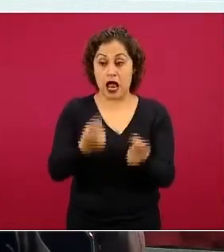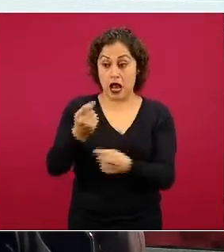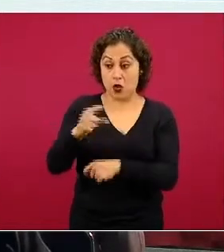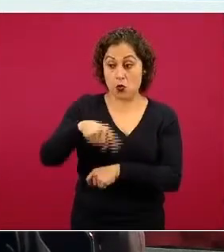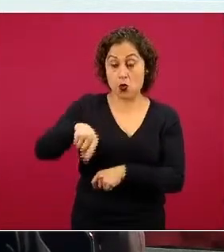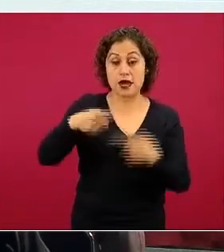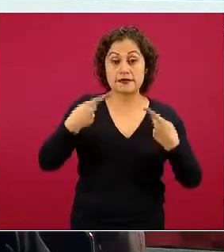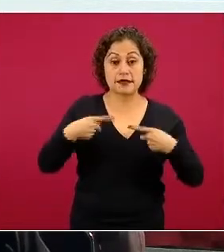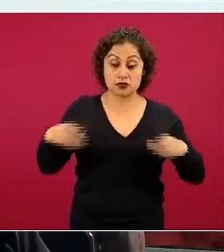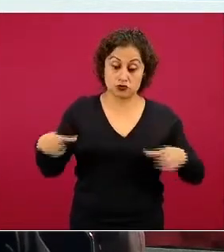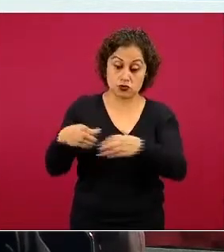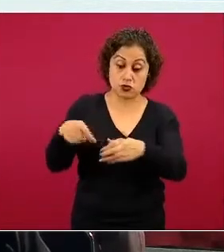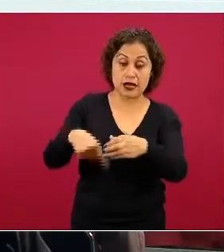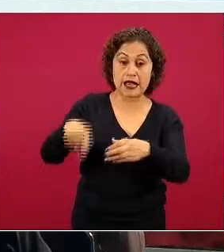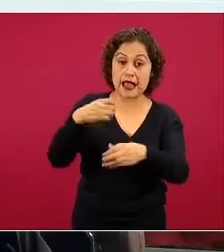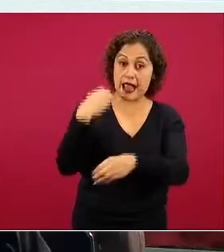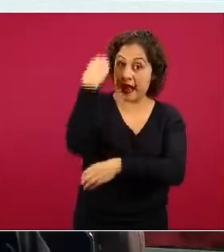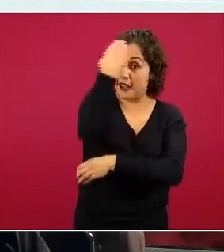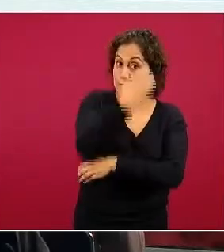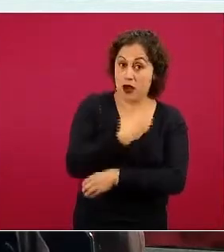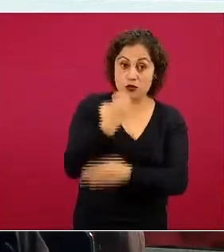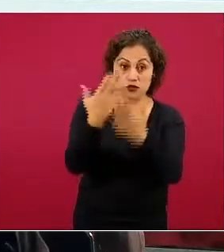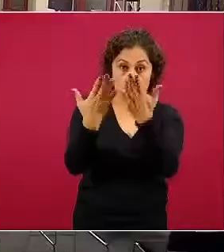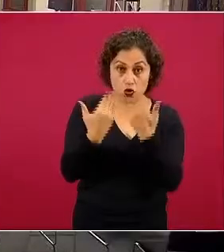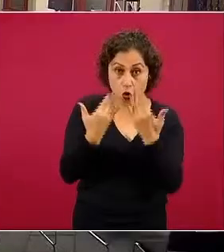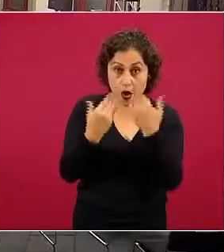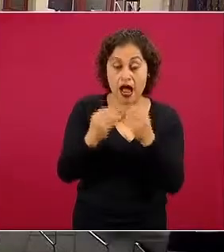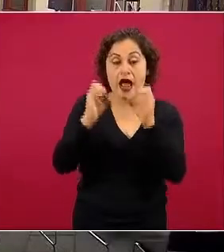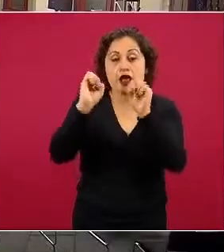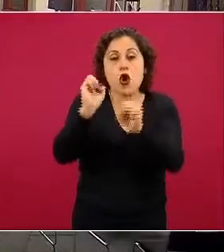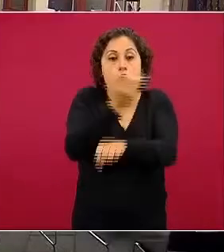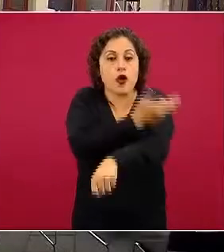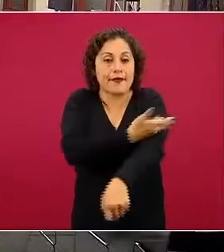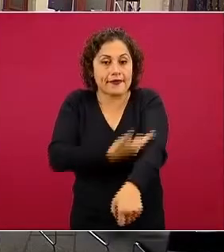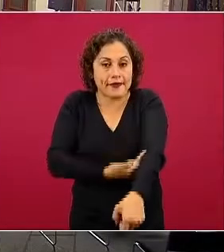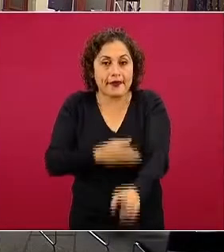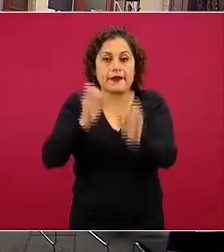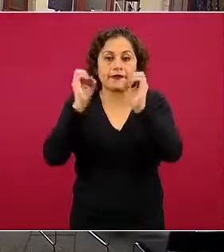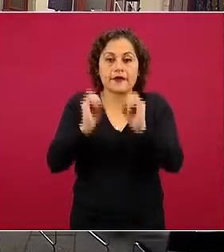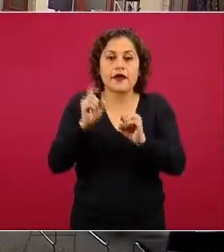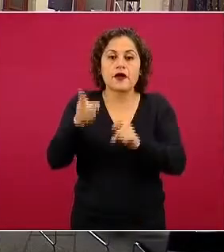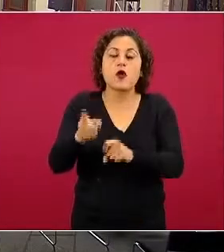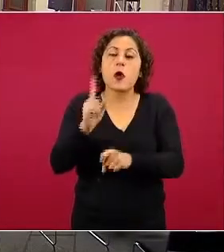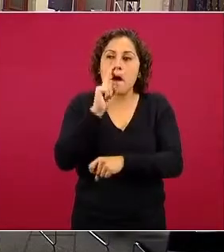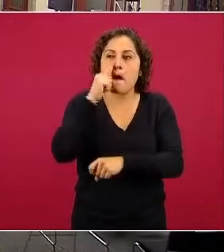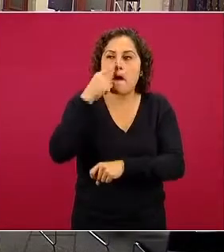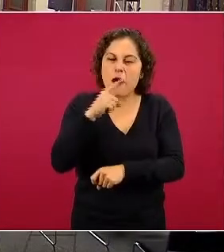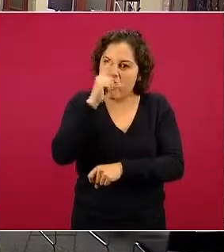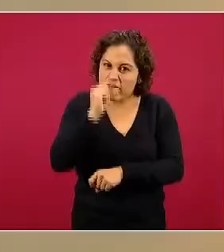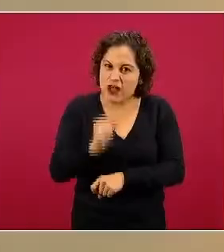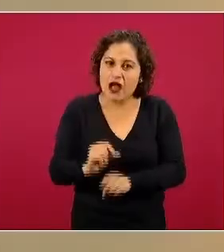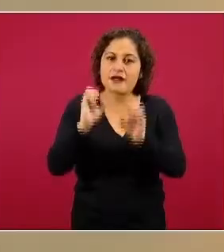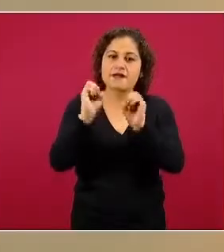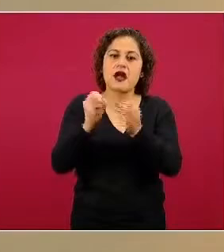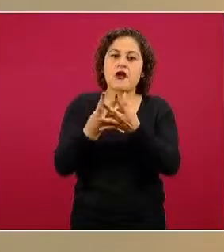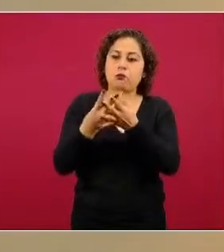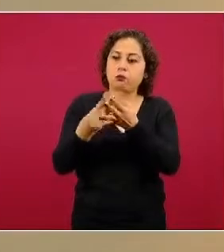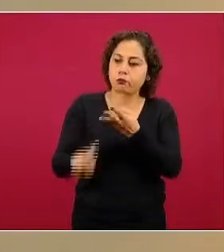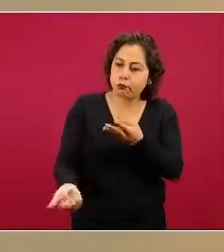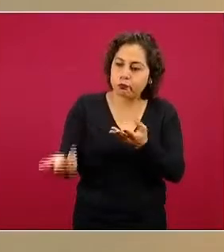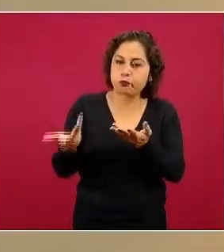cuya muestra no llegó al laboratorio o la muestra fue mal tomada o se derramó